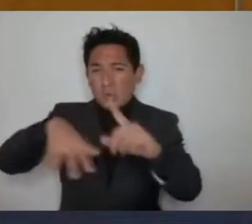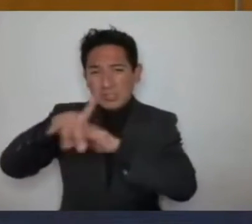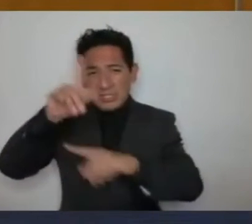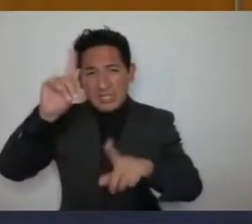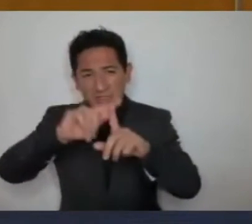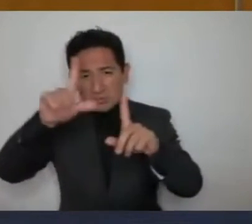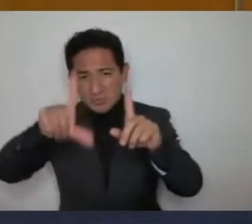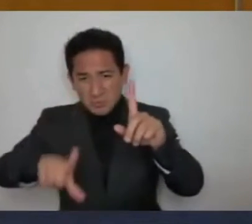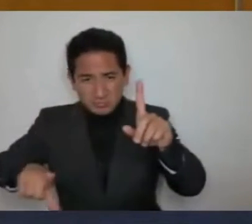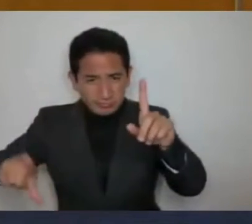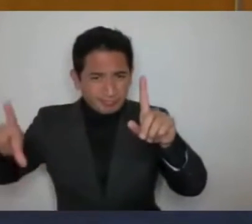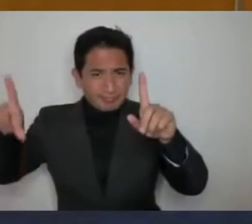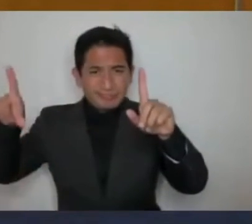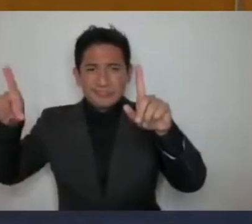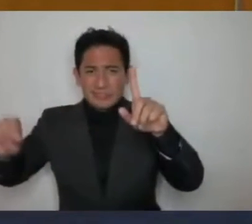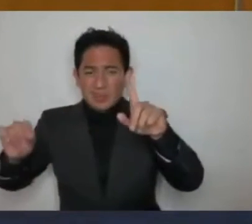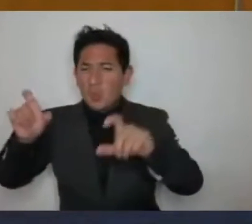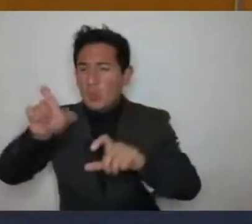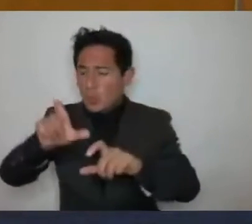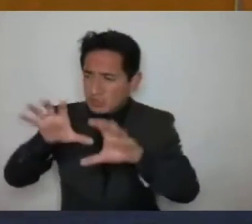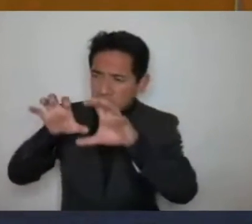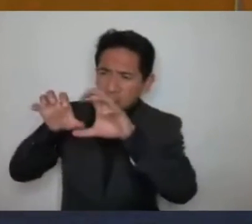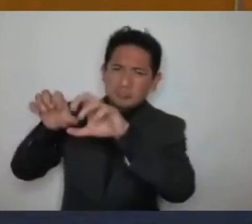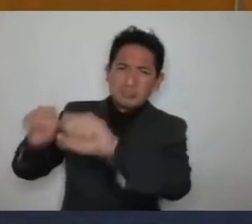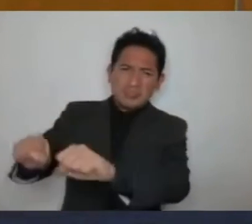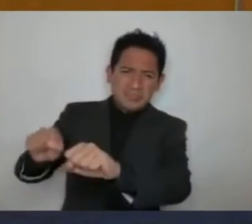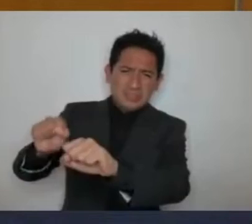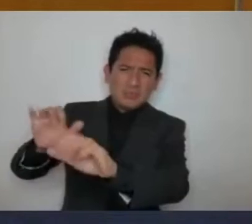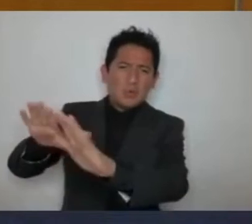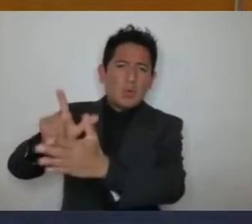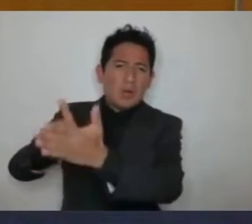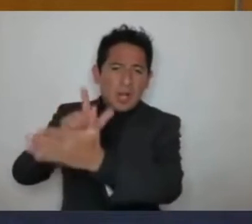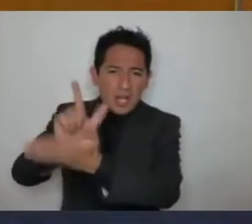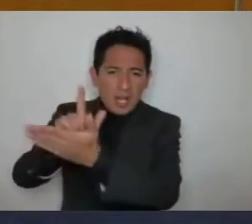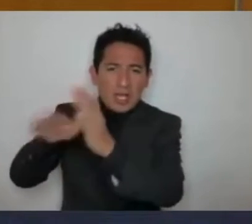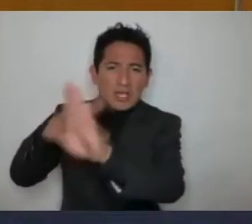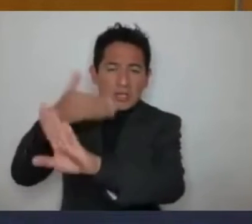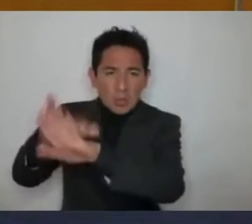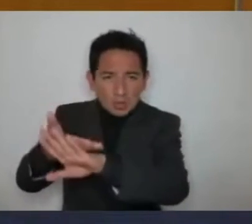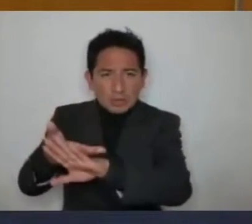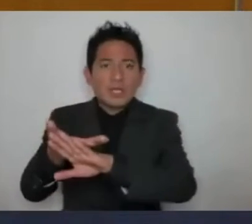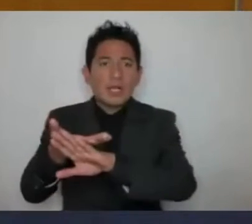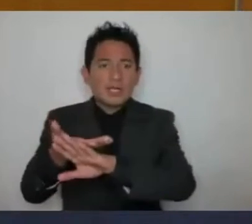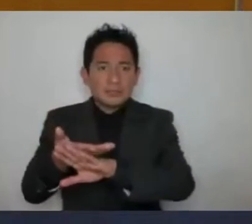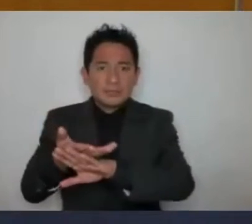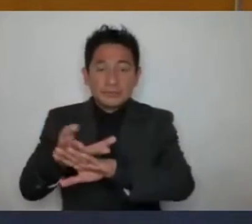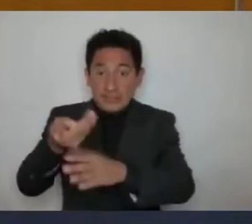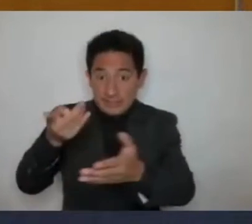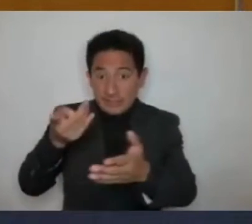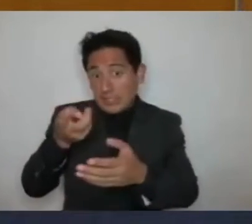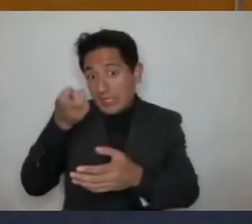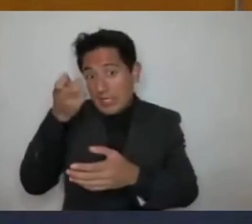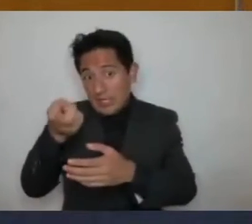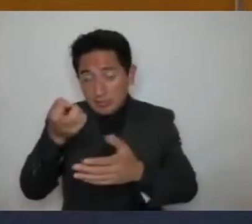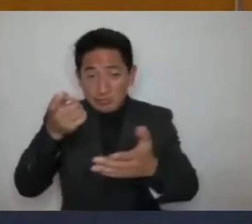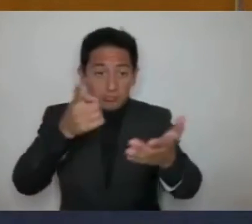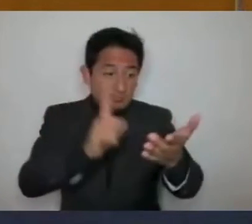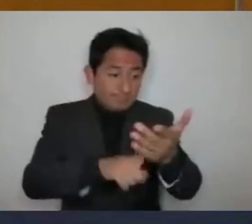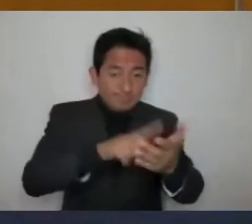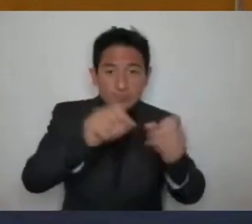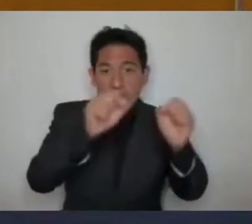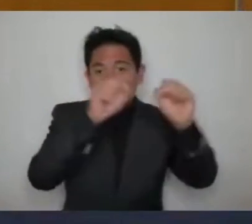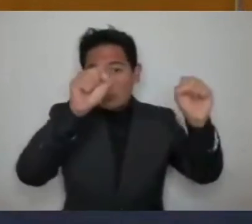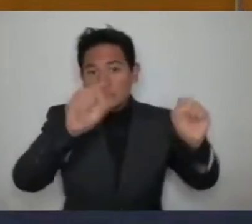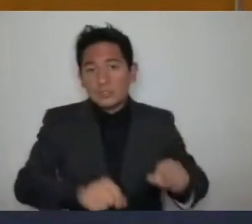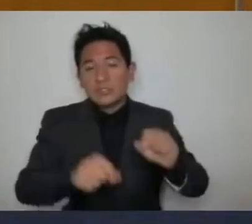detenciones arbitrarias que va o sea sobre todo está en el sistema penal acusatorio en este caso pero que va mucho más allá no está